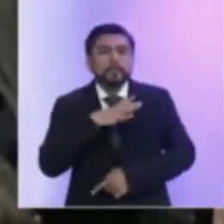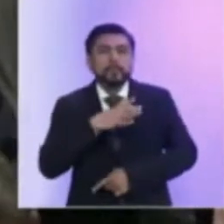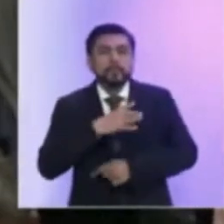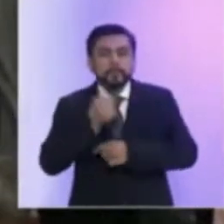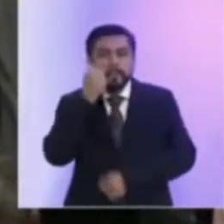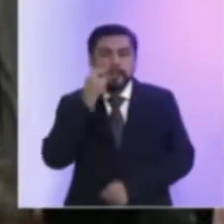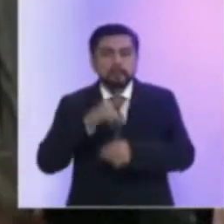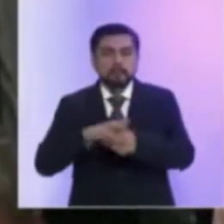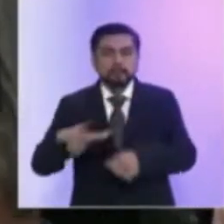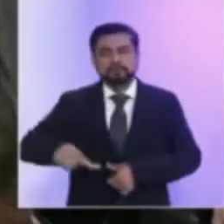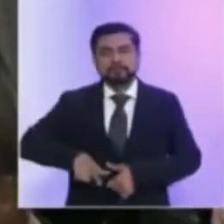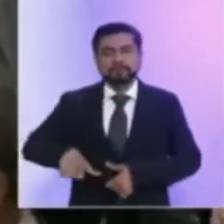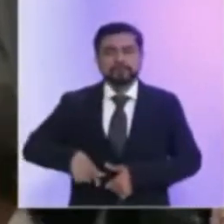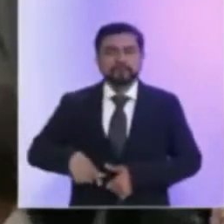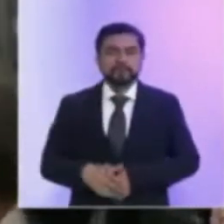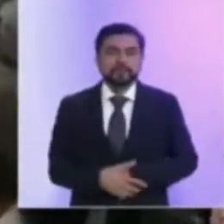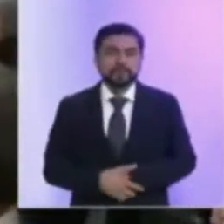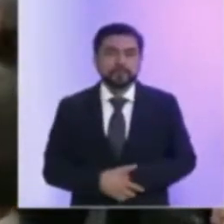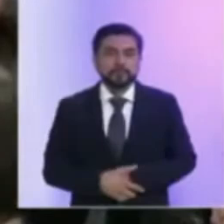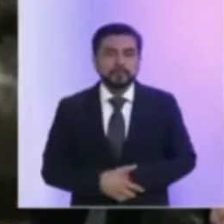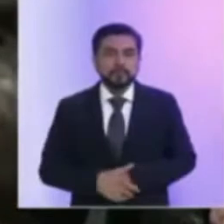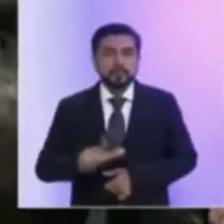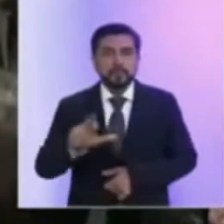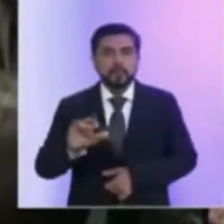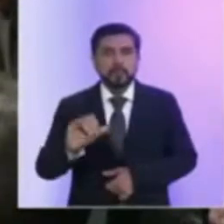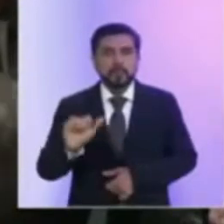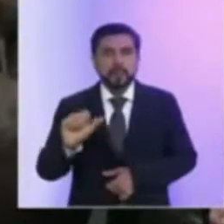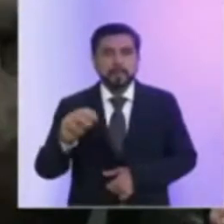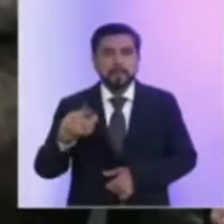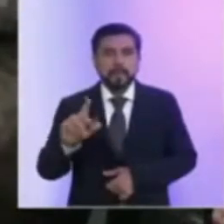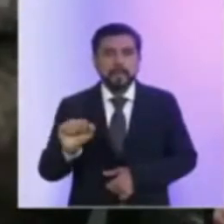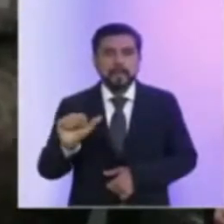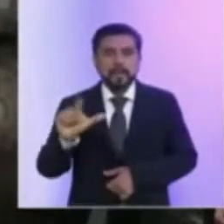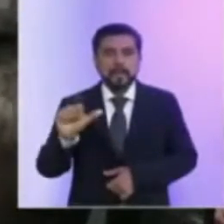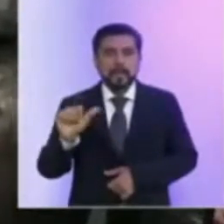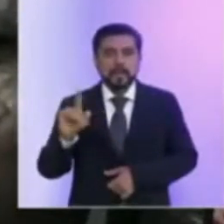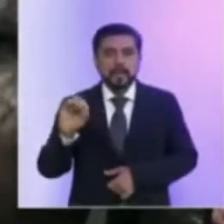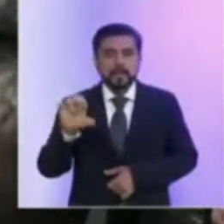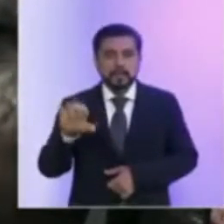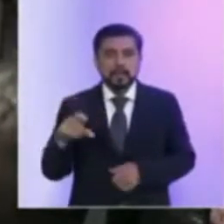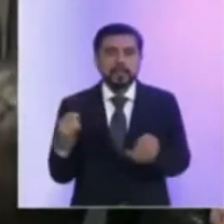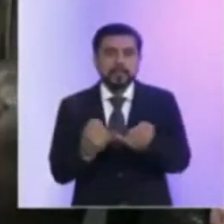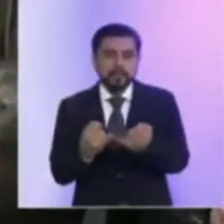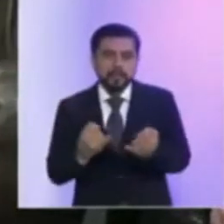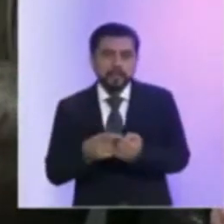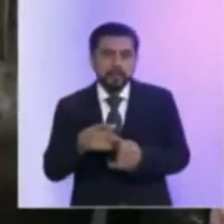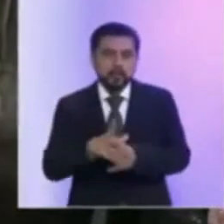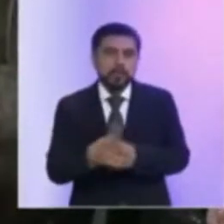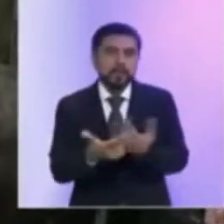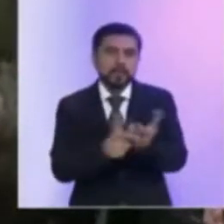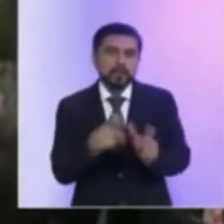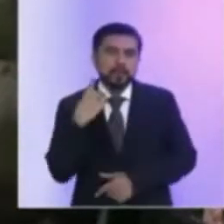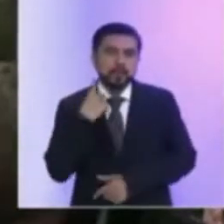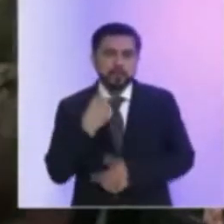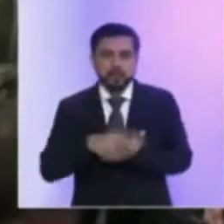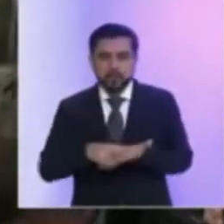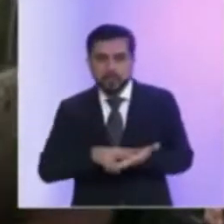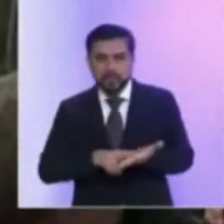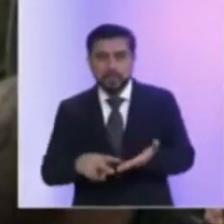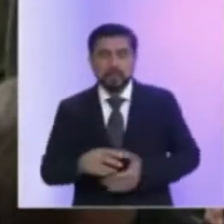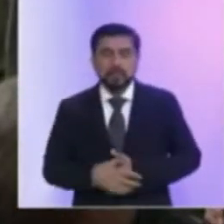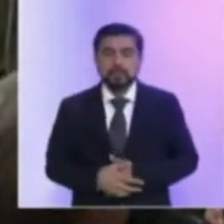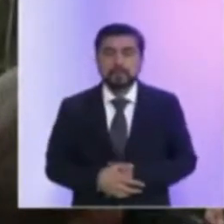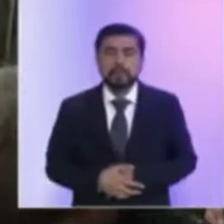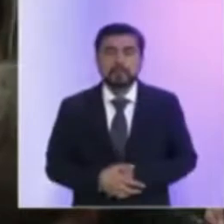secretaria de Gobernación, Luisa María Alcalde. Manuel Velasco. Ahí está también. Del Partido Verde. Por supuesto. Y bueno,